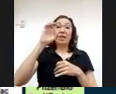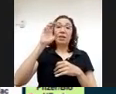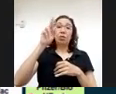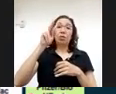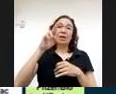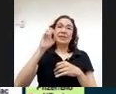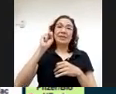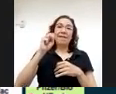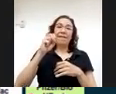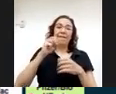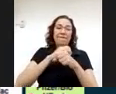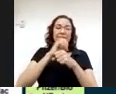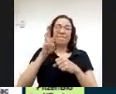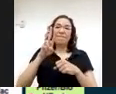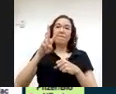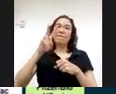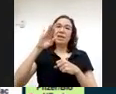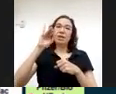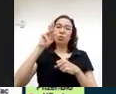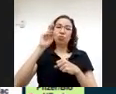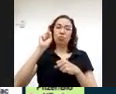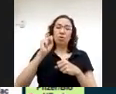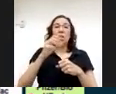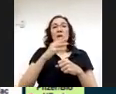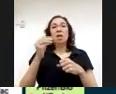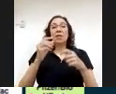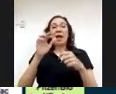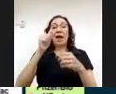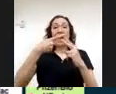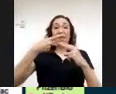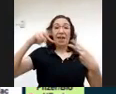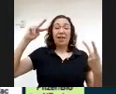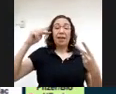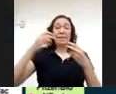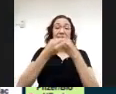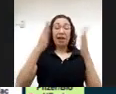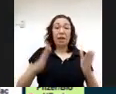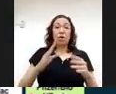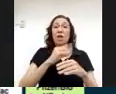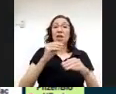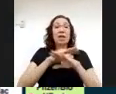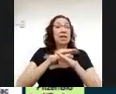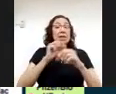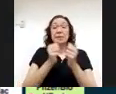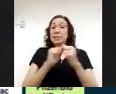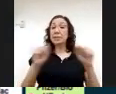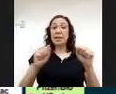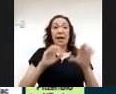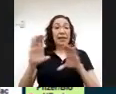vacunas de ARN mensajero y vacunas inactivadas, no